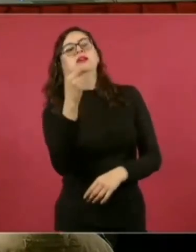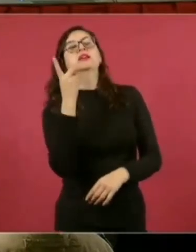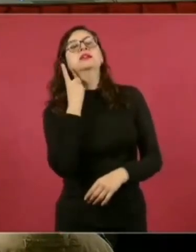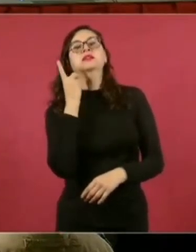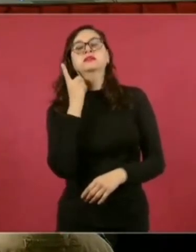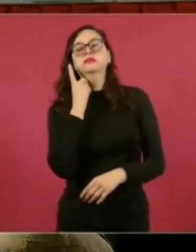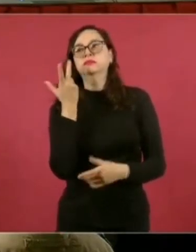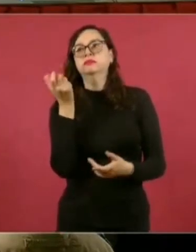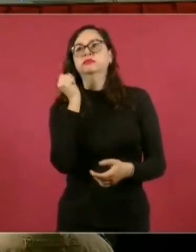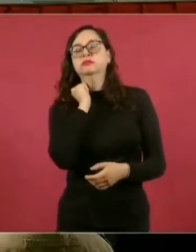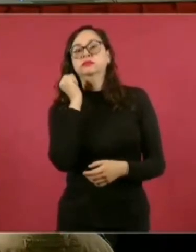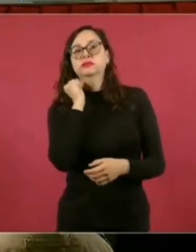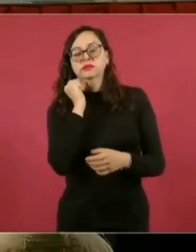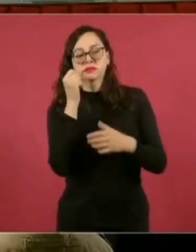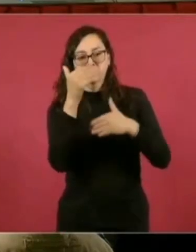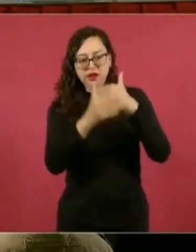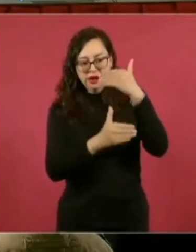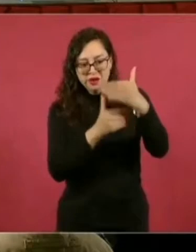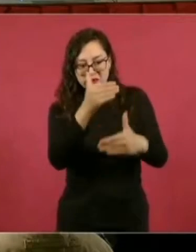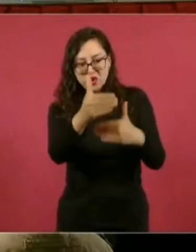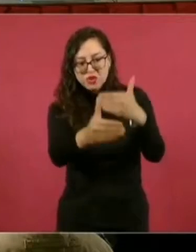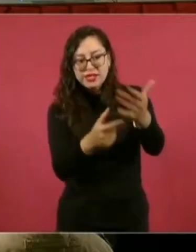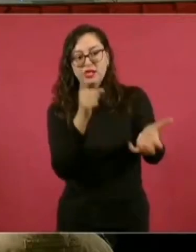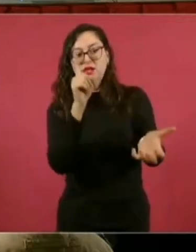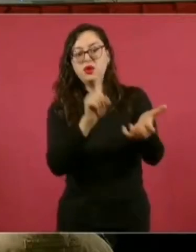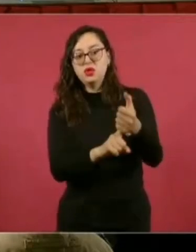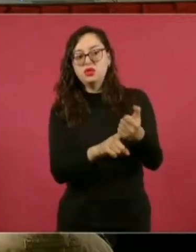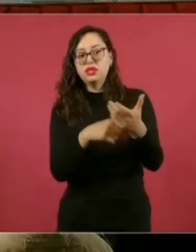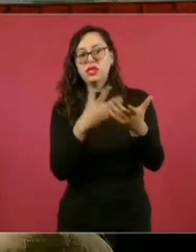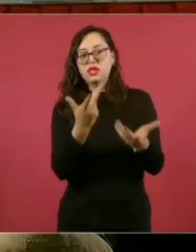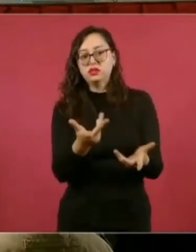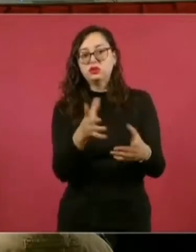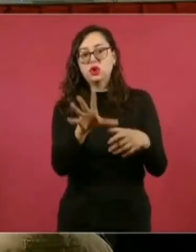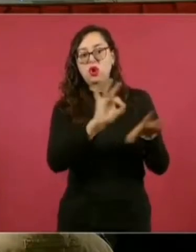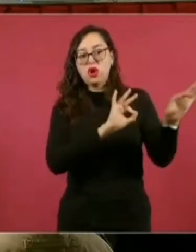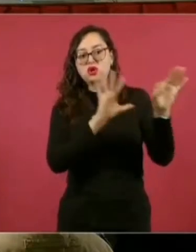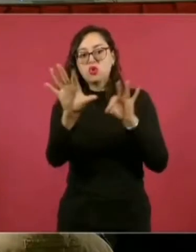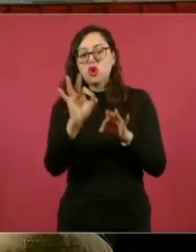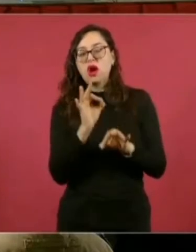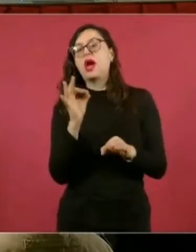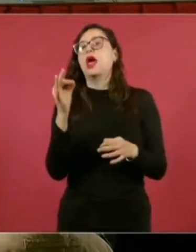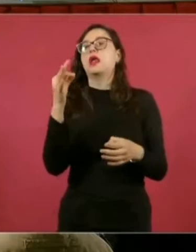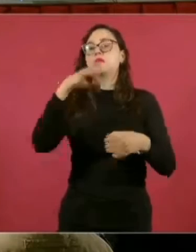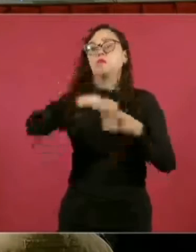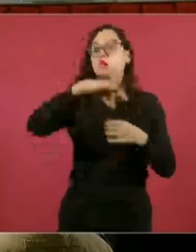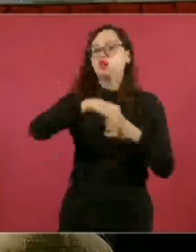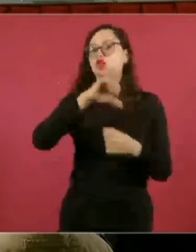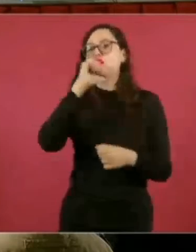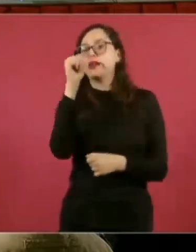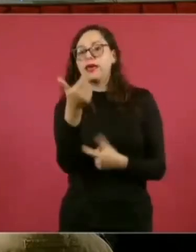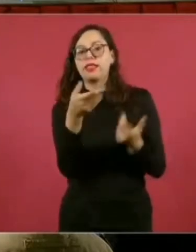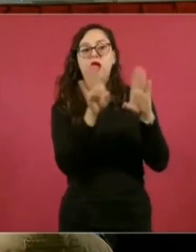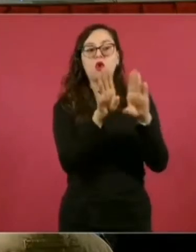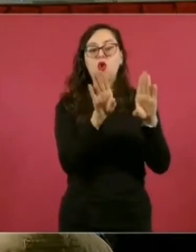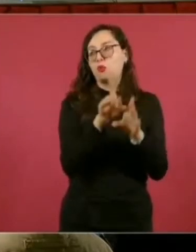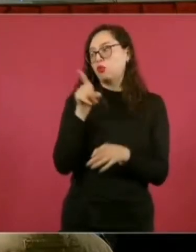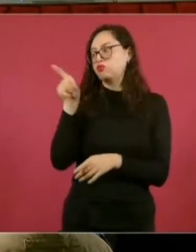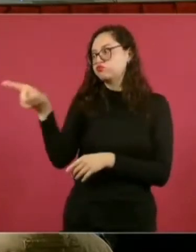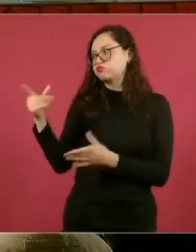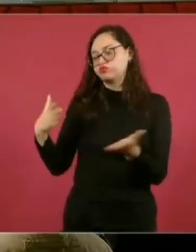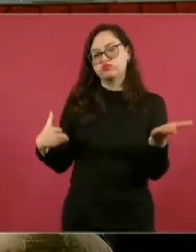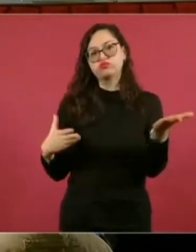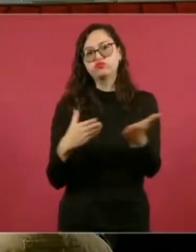interpretar y definir los criterios de la asignación de plurinominales. Recordamos que hubo todo